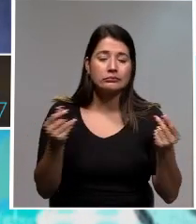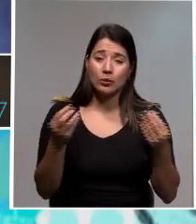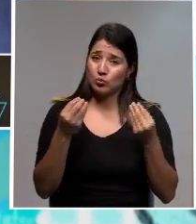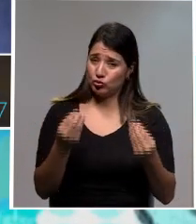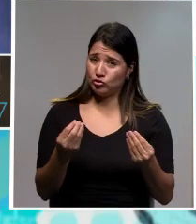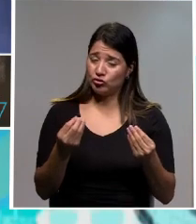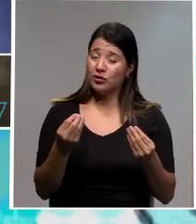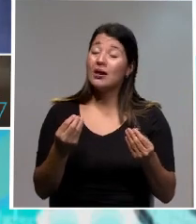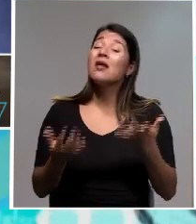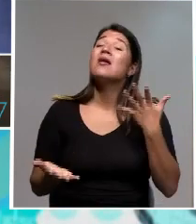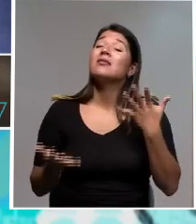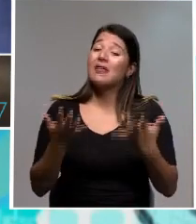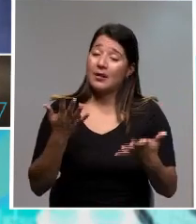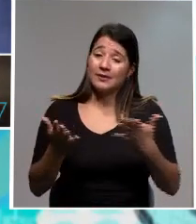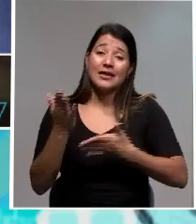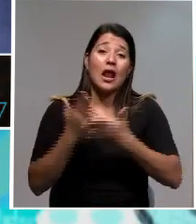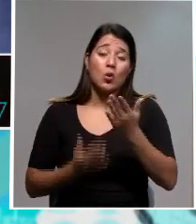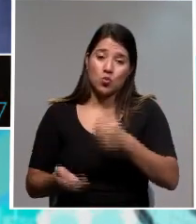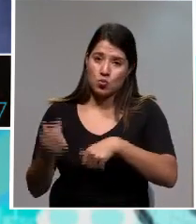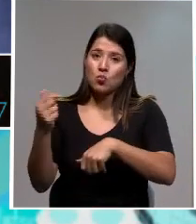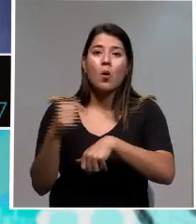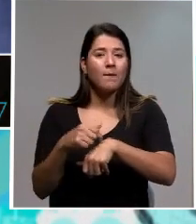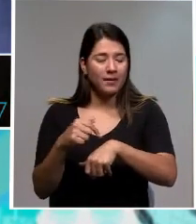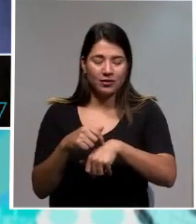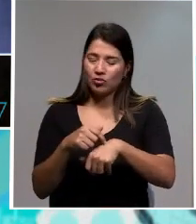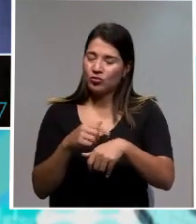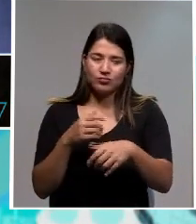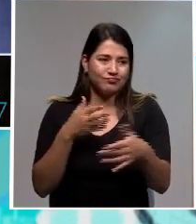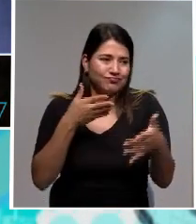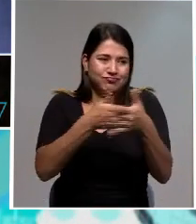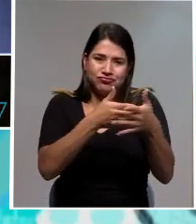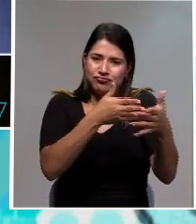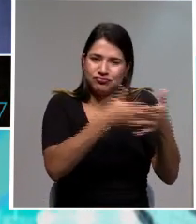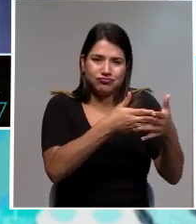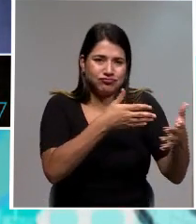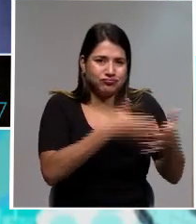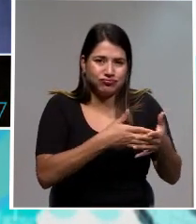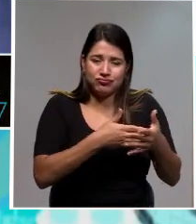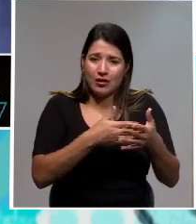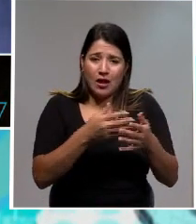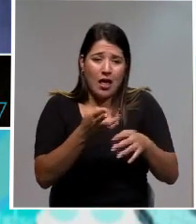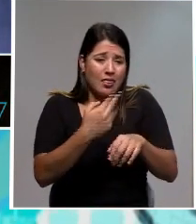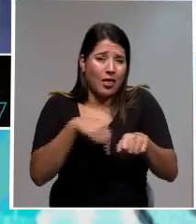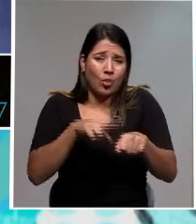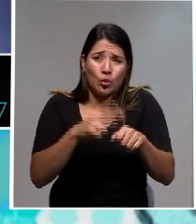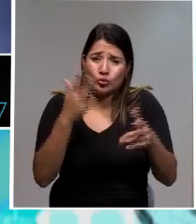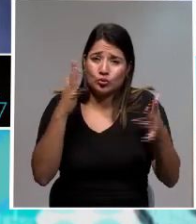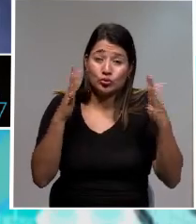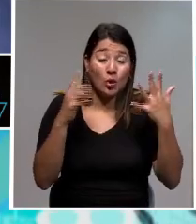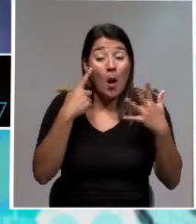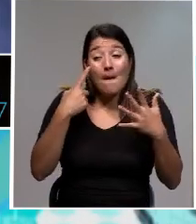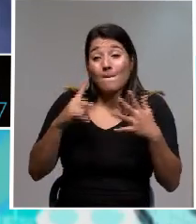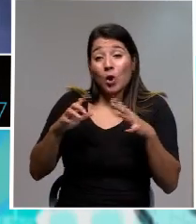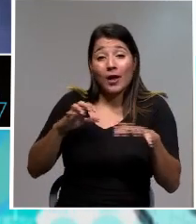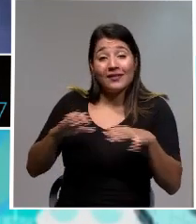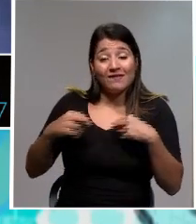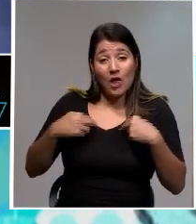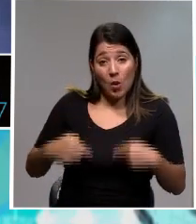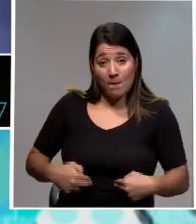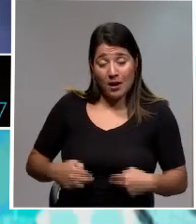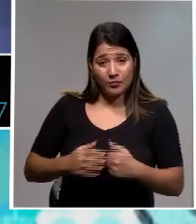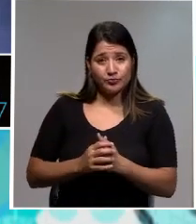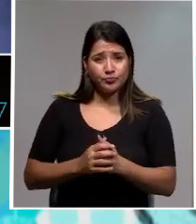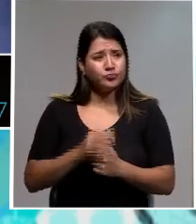vivir un colapso de muchos de los ecosistemas simplemente por las actividades humanas. Usted habla de